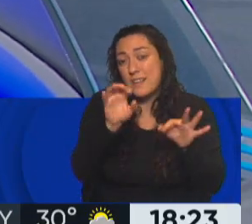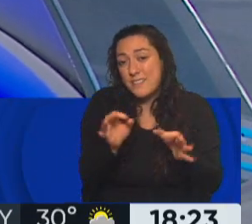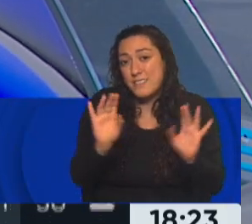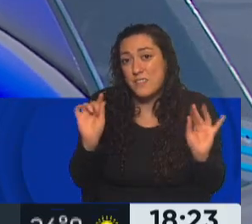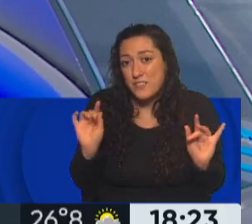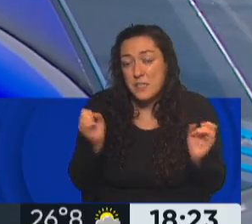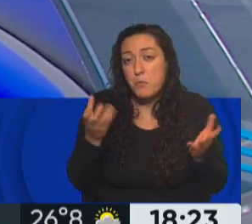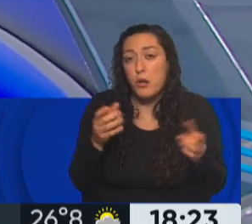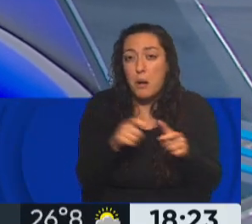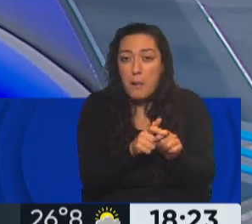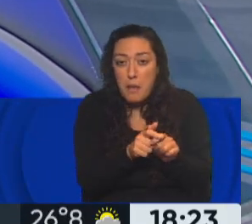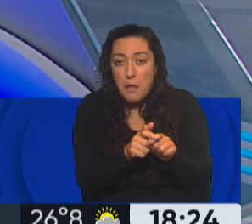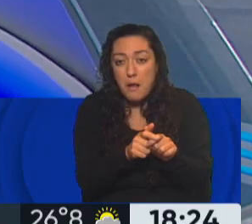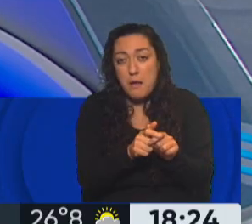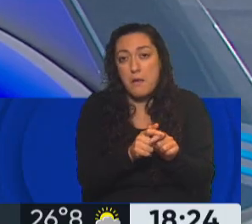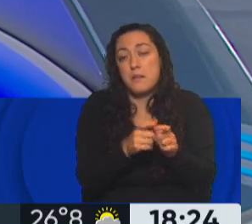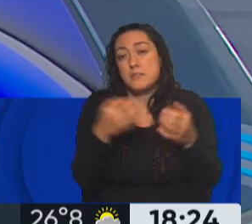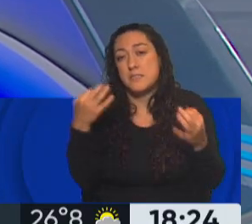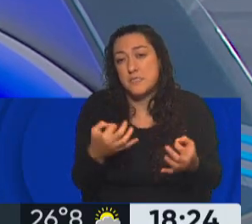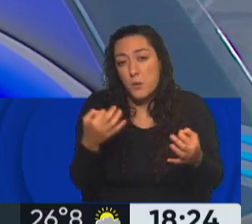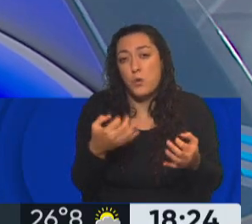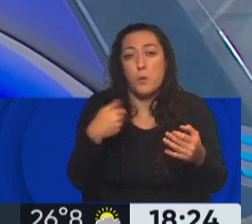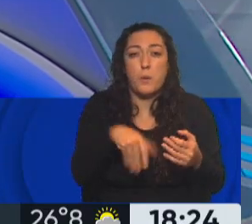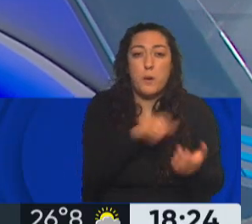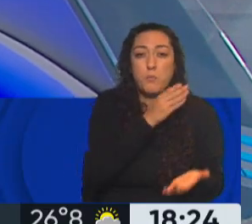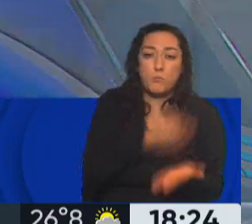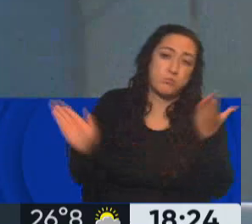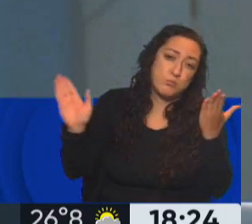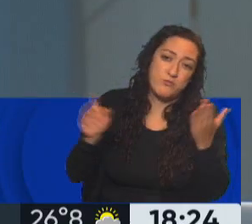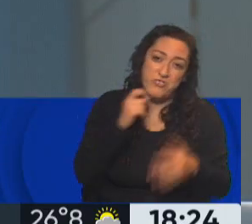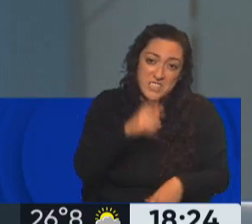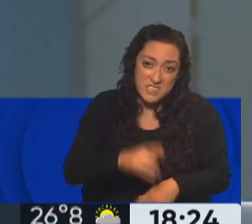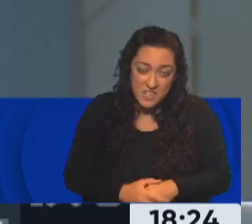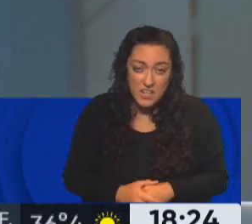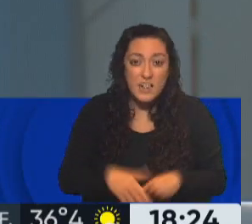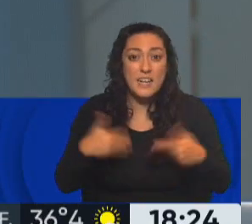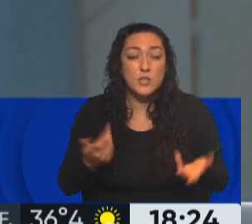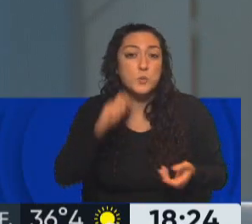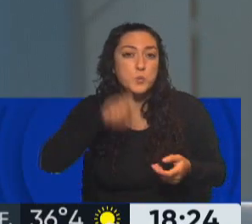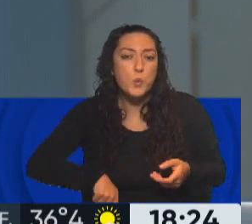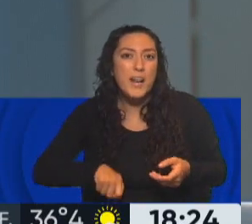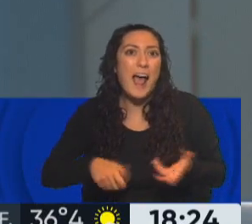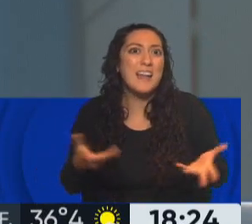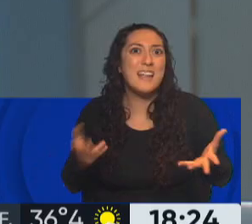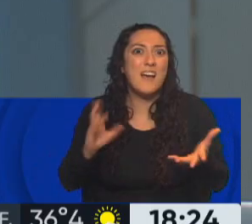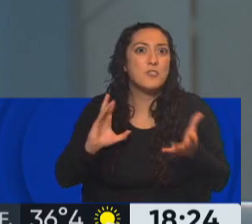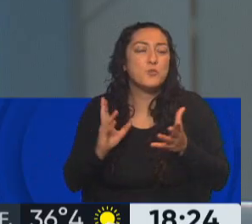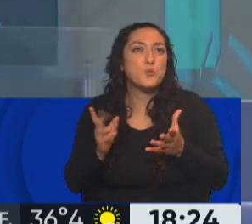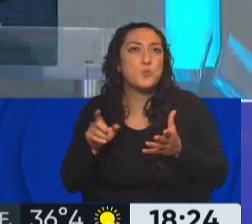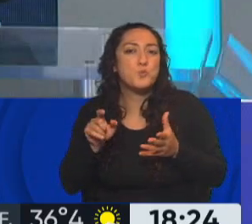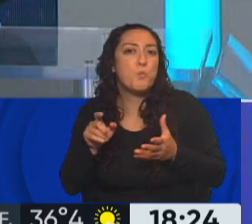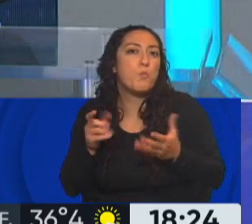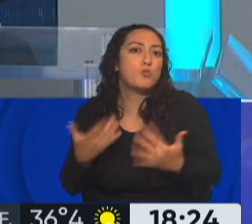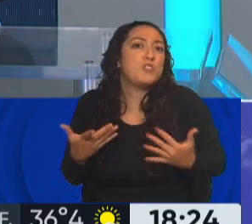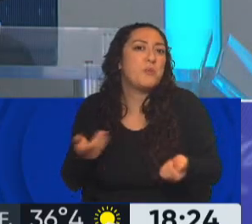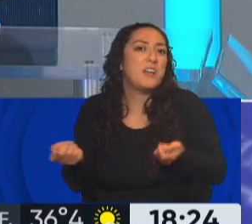una porción pequeña y posiblemente terminen siendo desalojados. De modo que la posición de Ucrania es muy compleja en este sentido y por lo